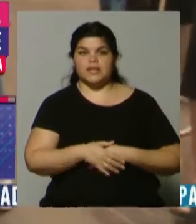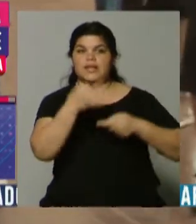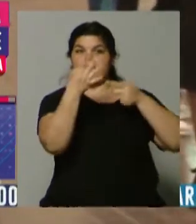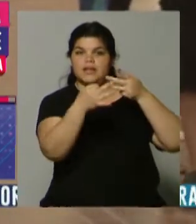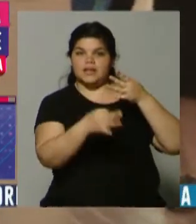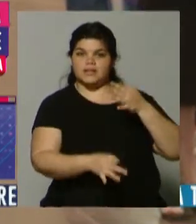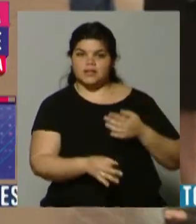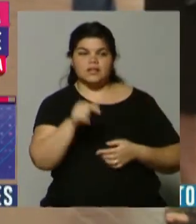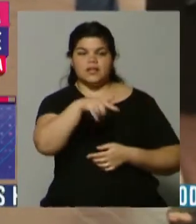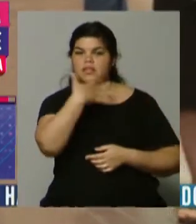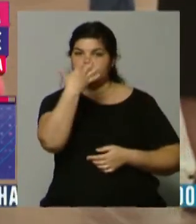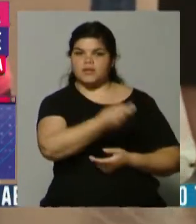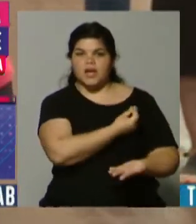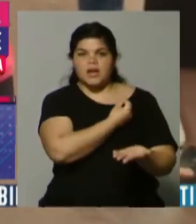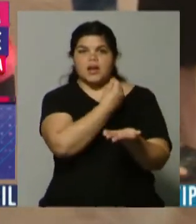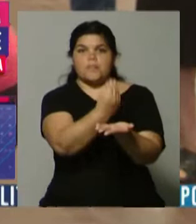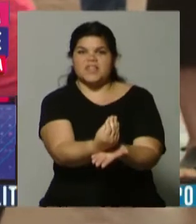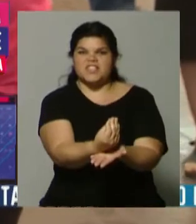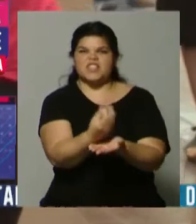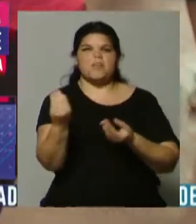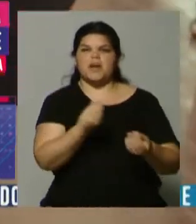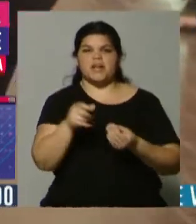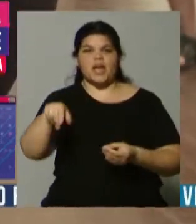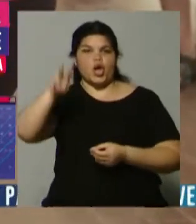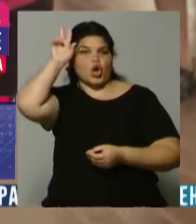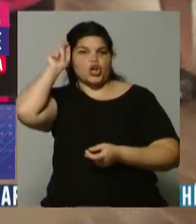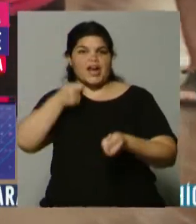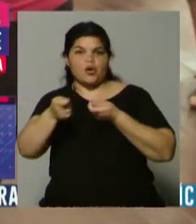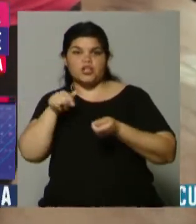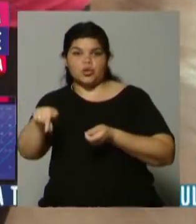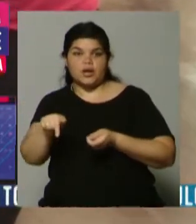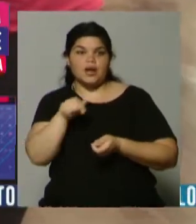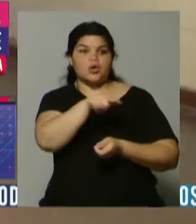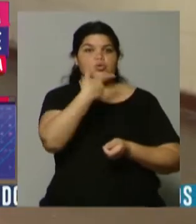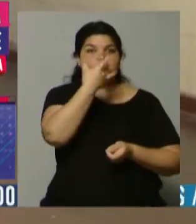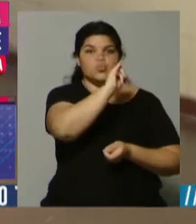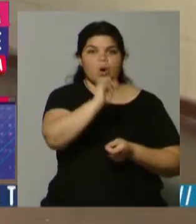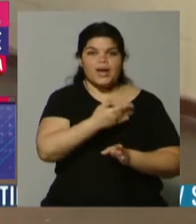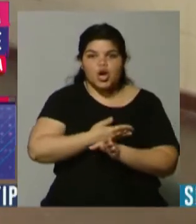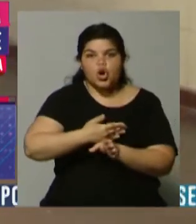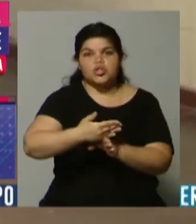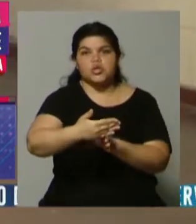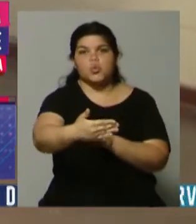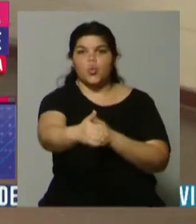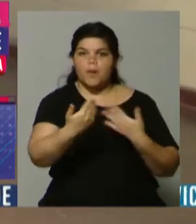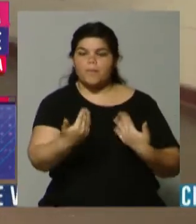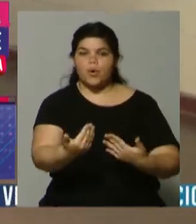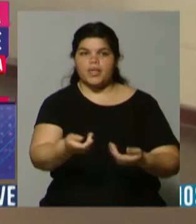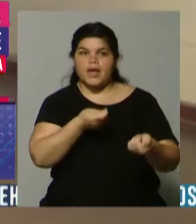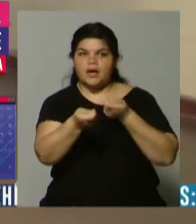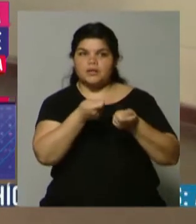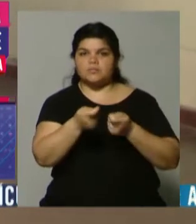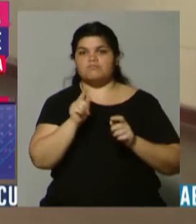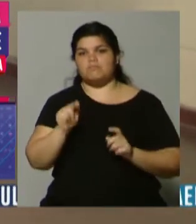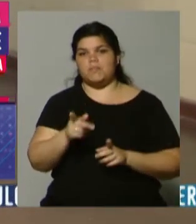ser el representante de la continuidad, bueno, se impuso de alguna manera sobre la figura de Fernández Agassi,